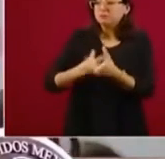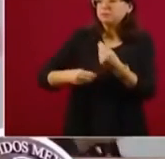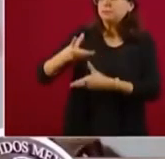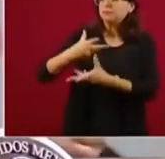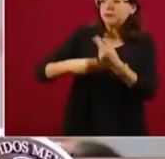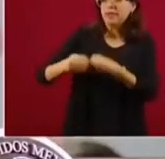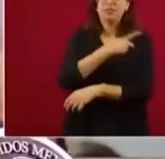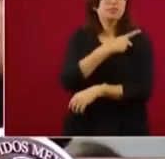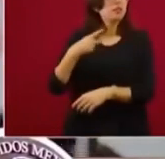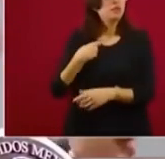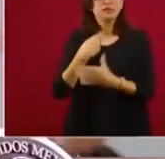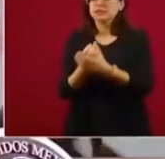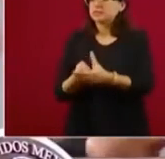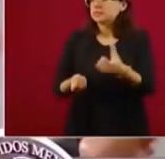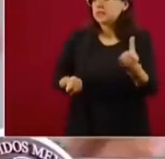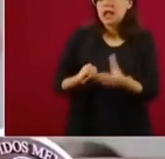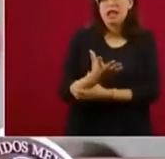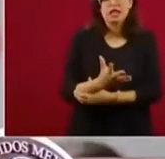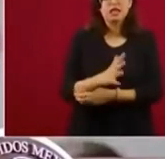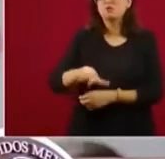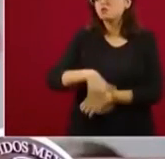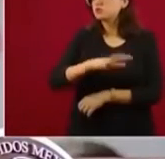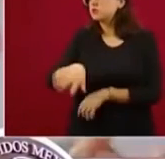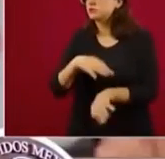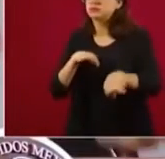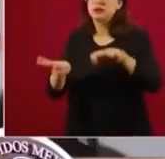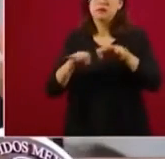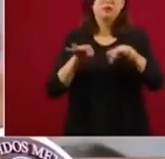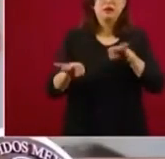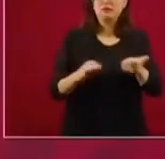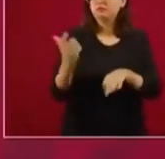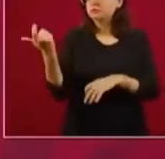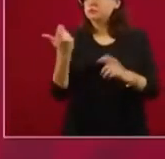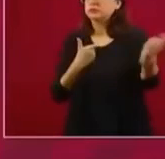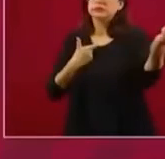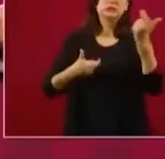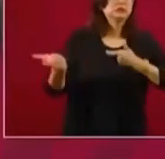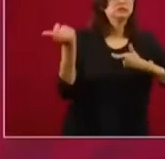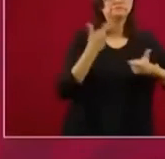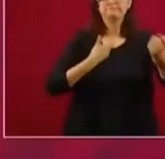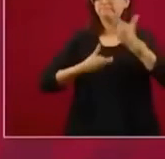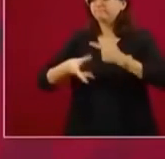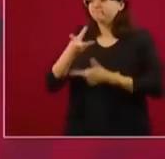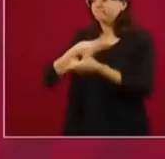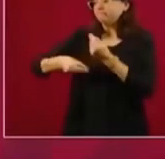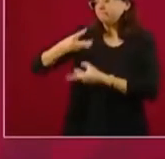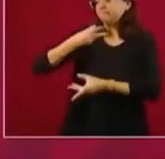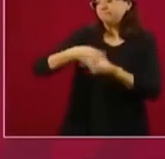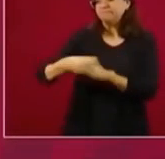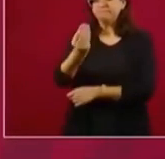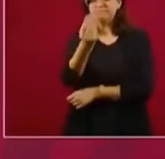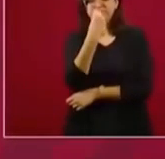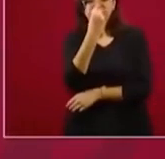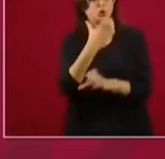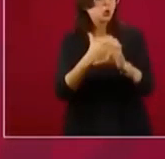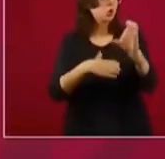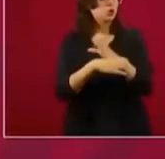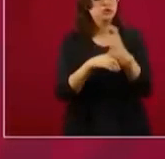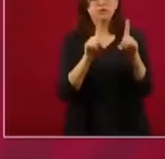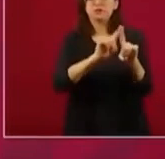no recurrir a sus responsabilidades ante la pandemia a funcionarios públicos. En Francia, el